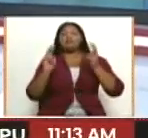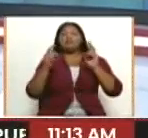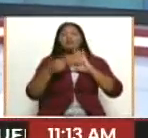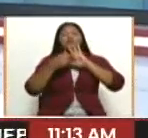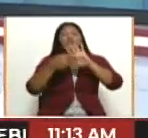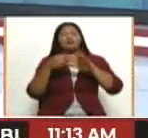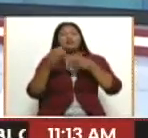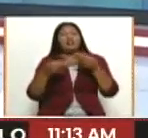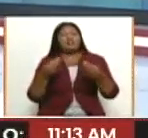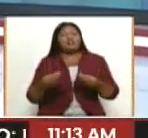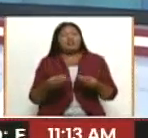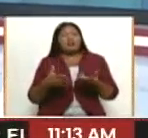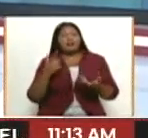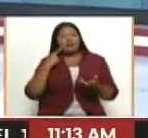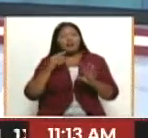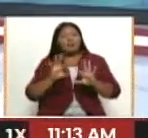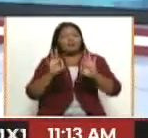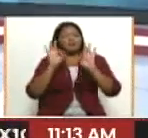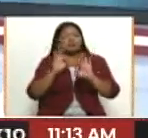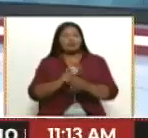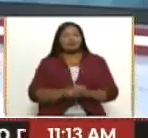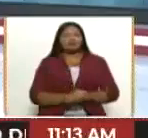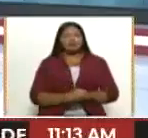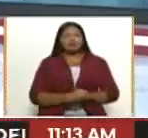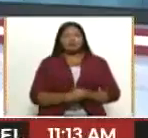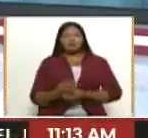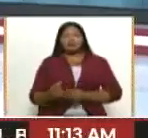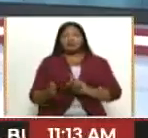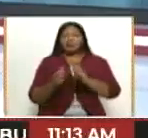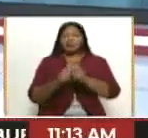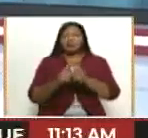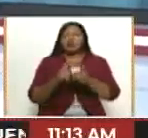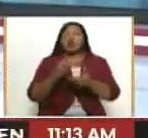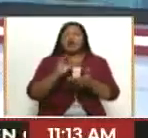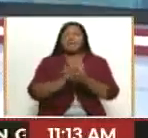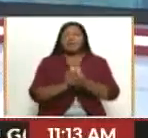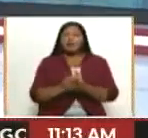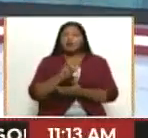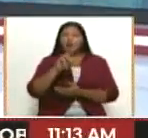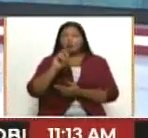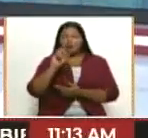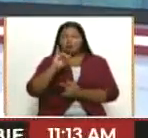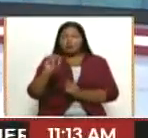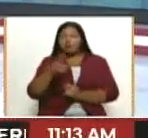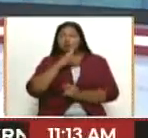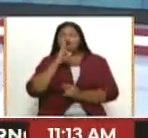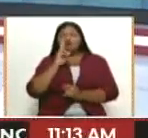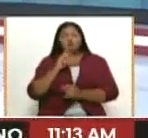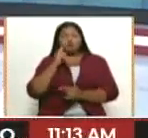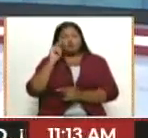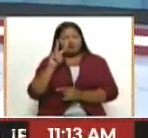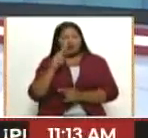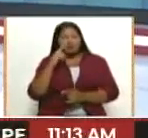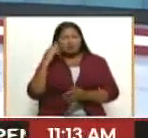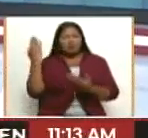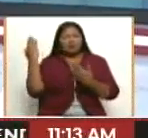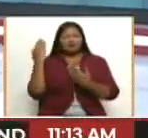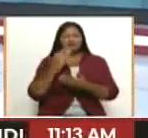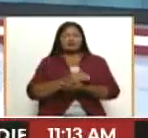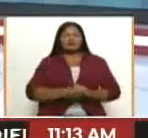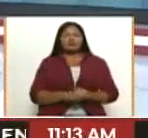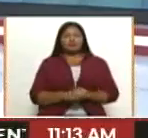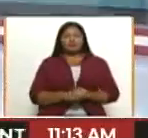una manera muy particular, siempre del lado de su compañero, ¿no?, Roberto Malaver, como ustedes pueden ver. Vamos a ver el siguiente